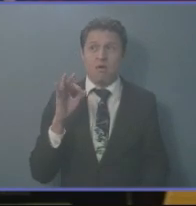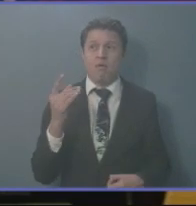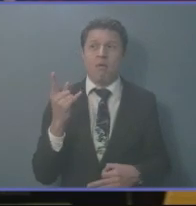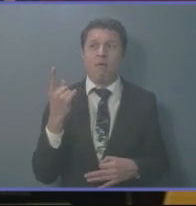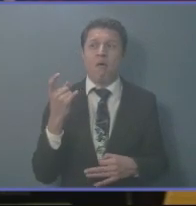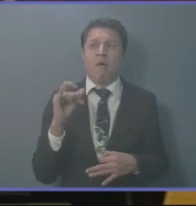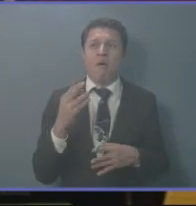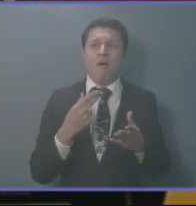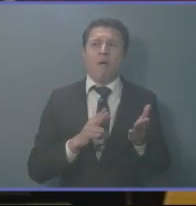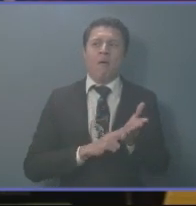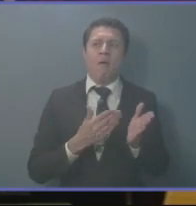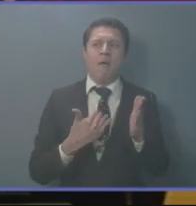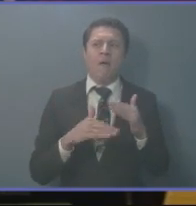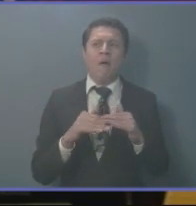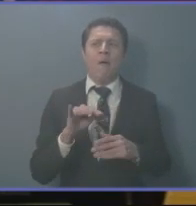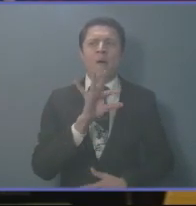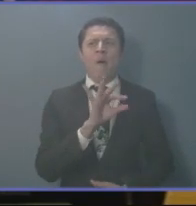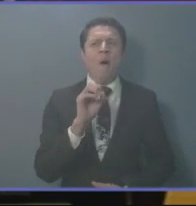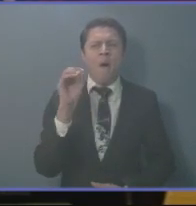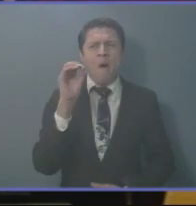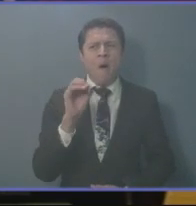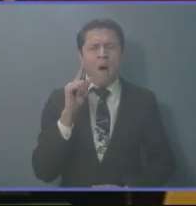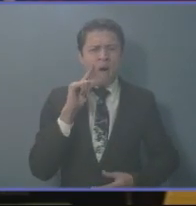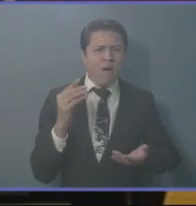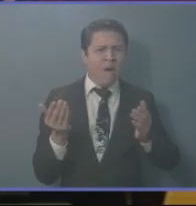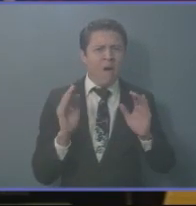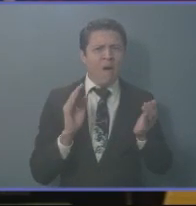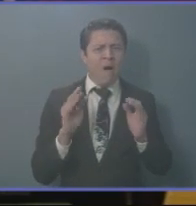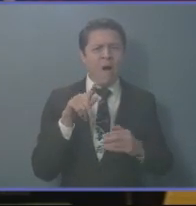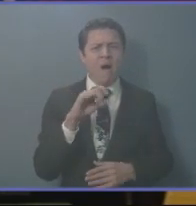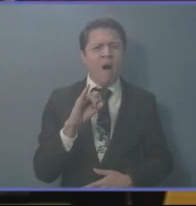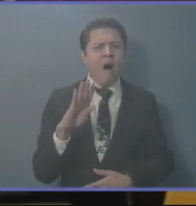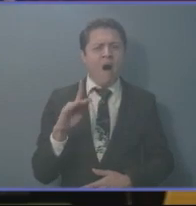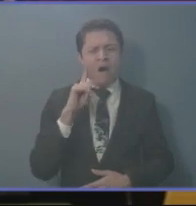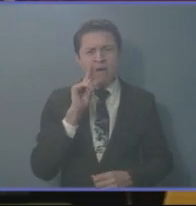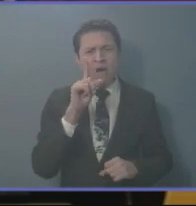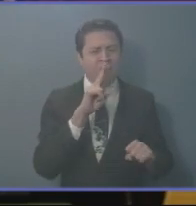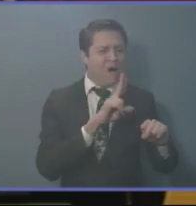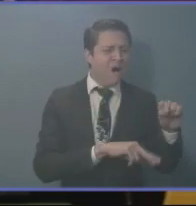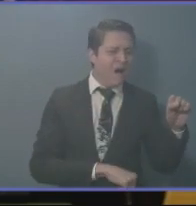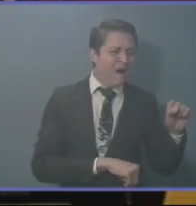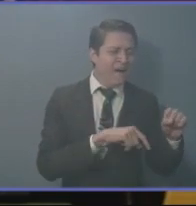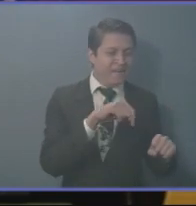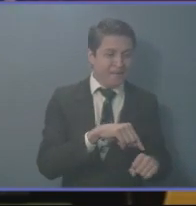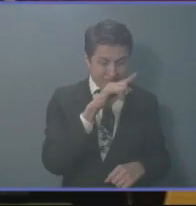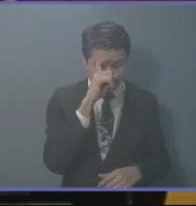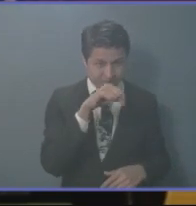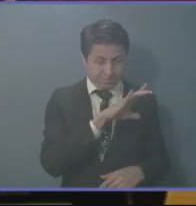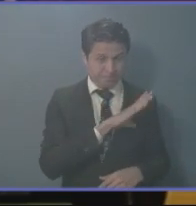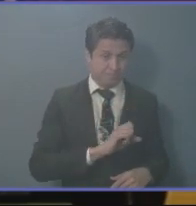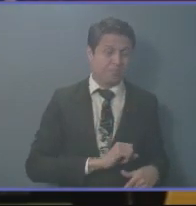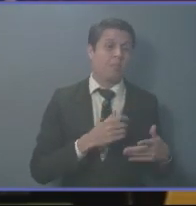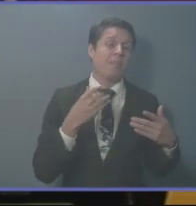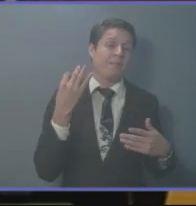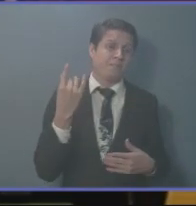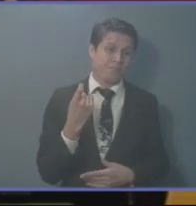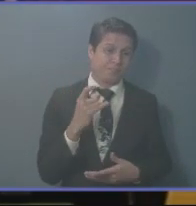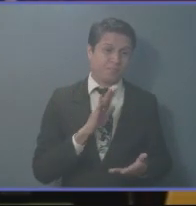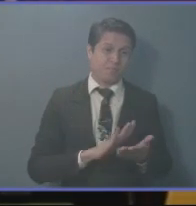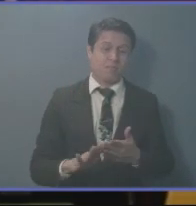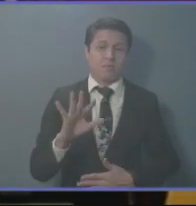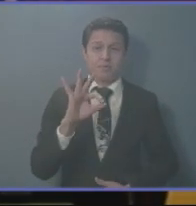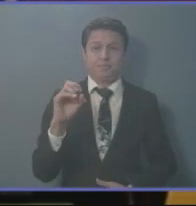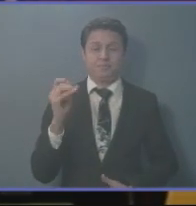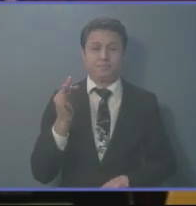endeudamiento público mayor al 90% en relación al PIB. Que de cada dólar que se produzca en El Salvador, ya debemos al menos